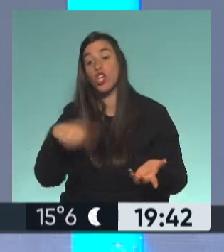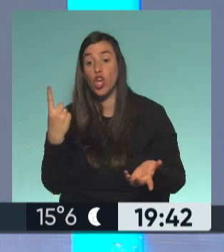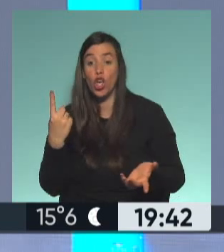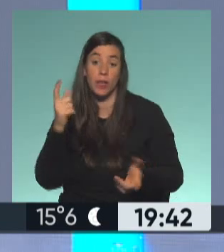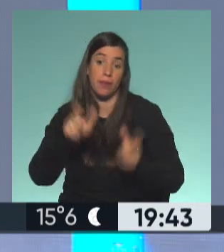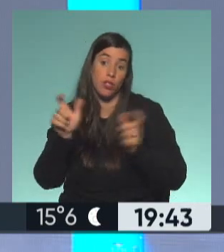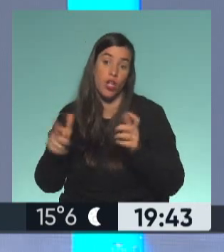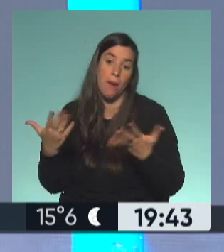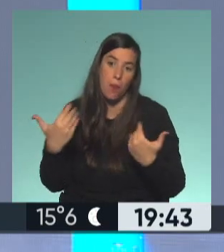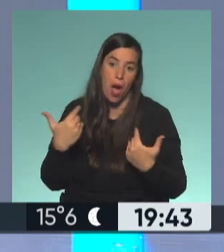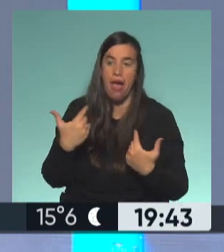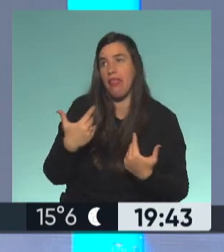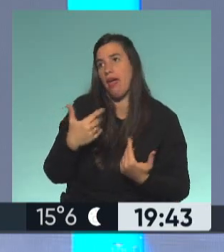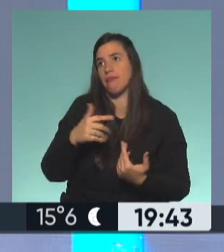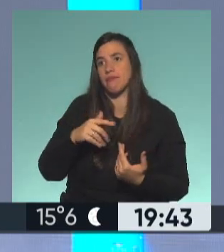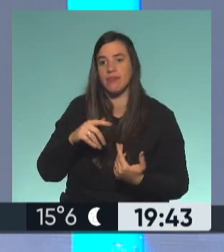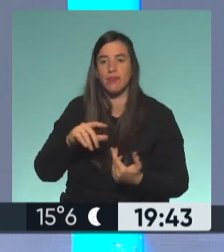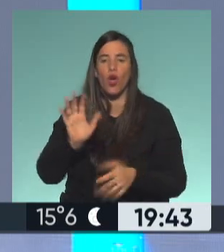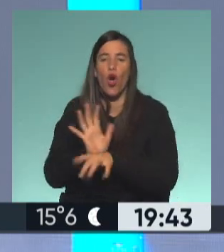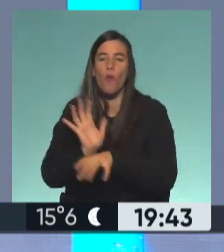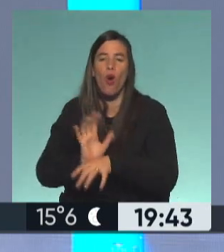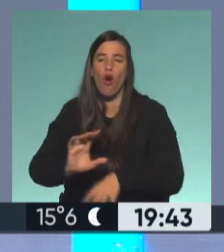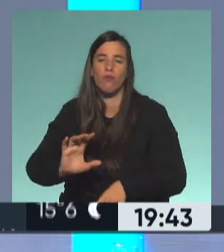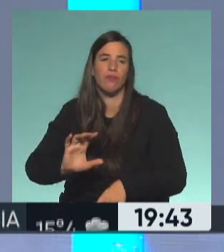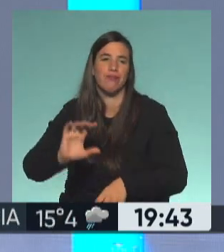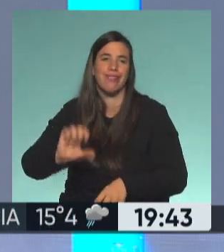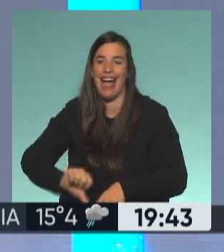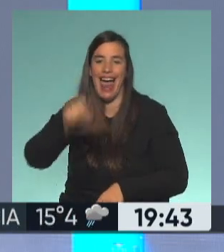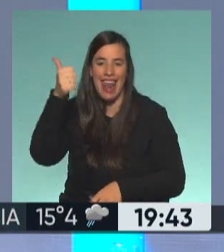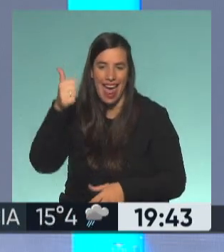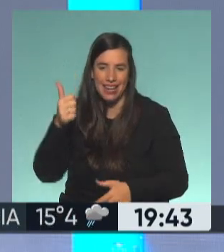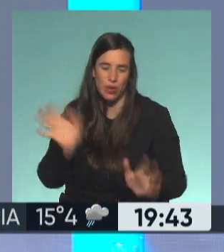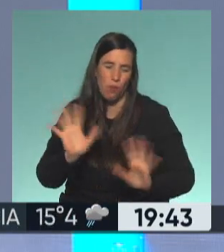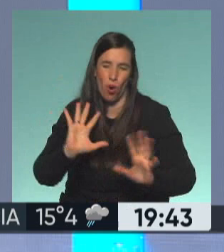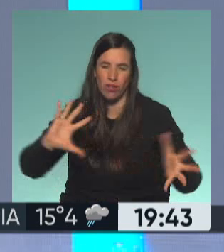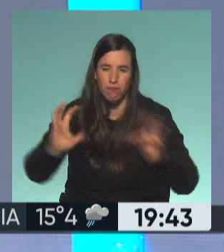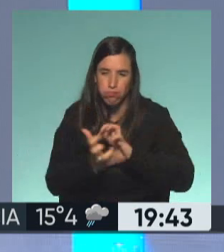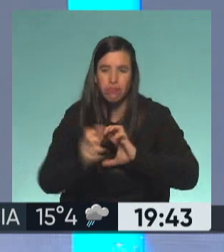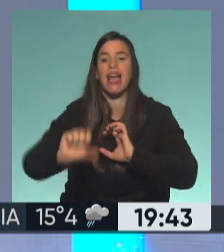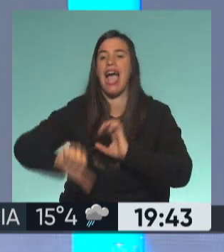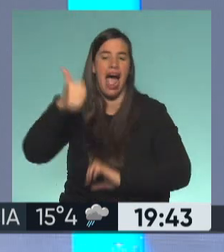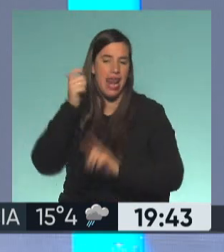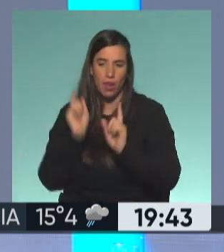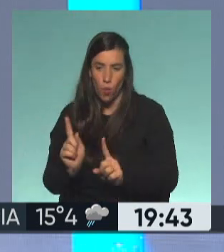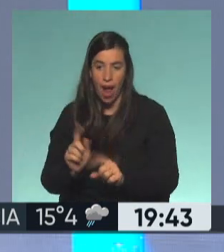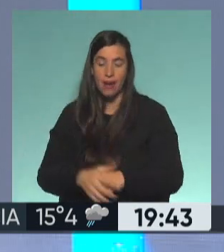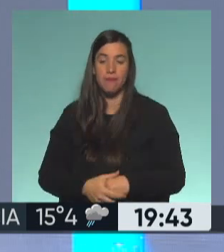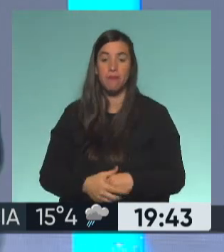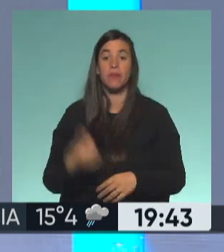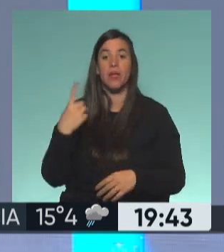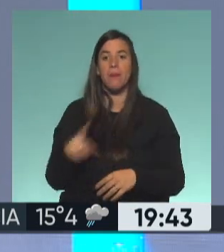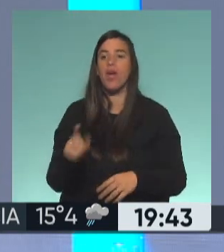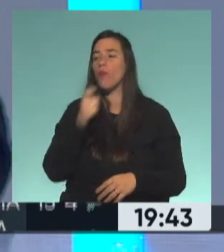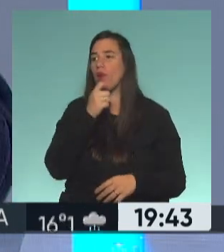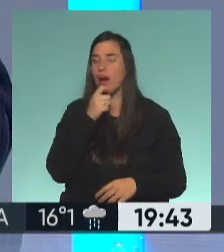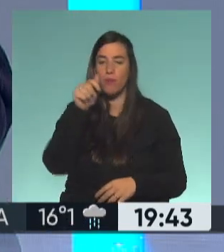guerra civil o en el desastre. Pero hay una segunda cuestión, que a veces estas lógicas cuando se crean, no es que se le retira